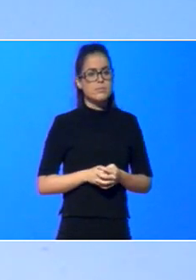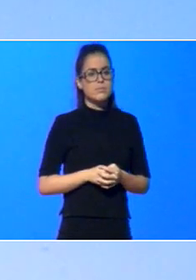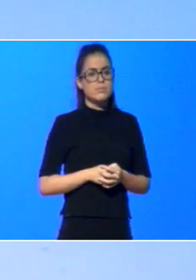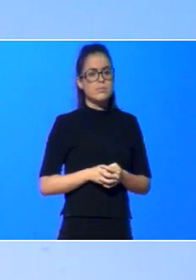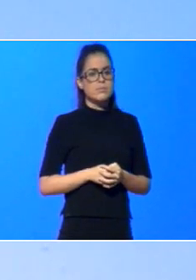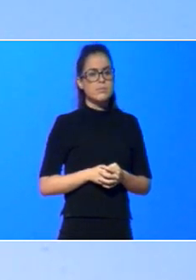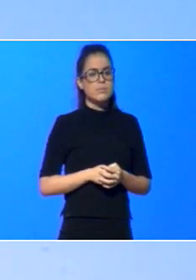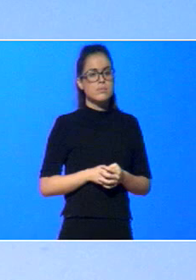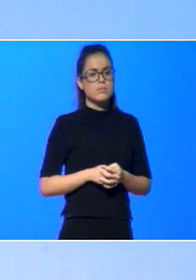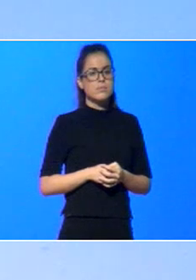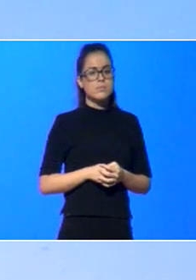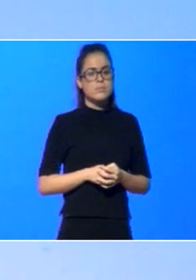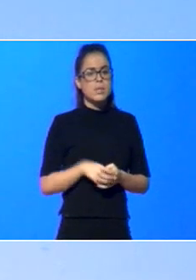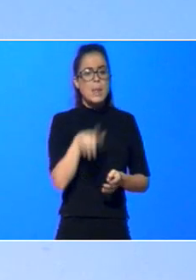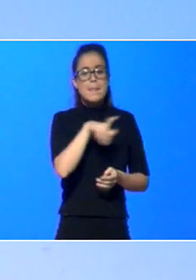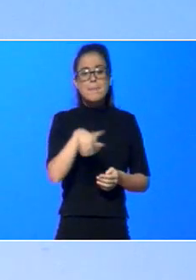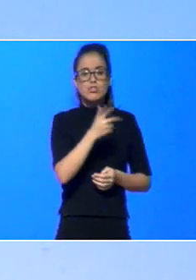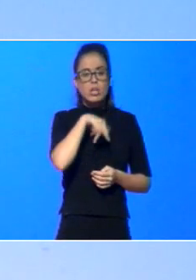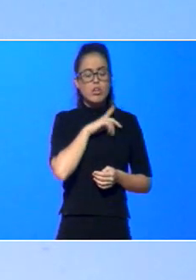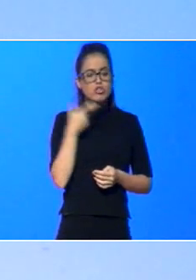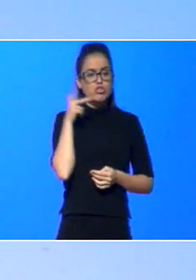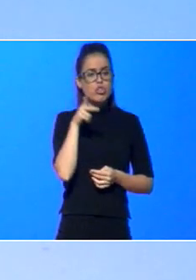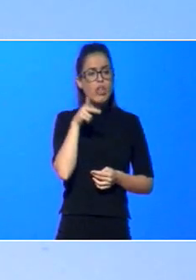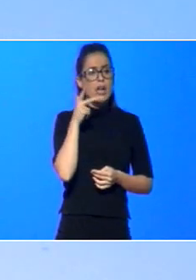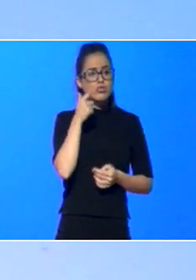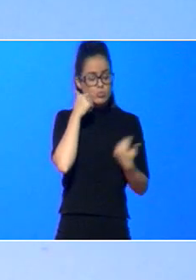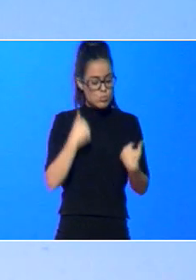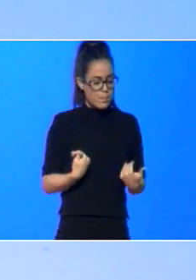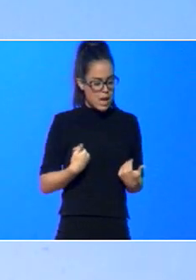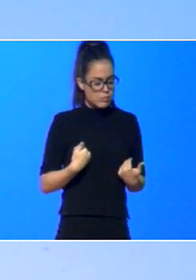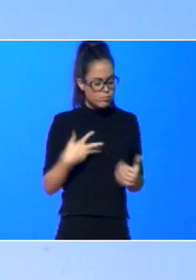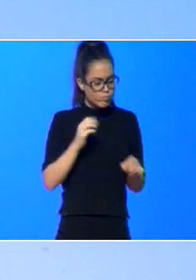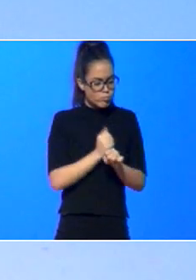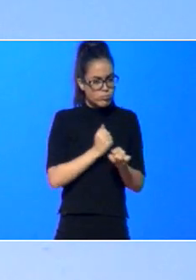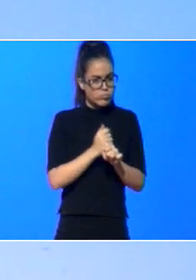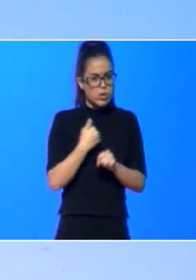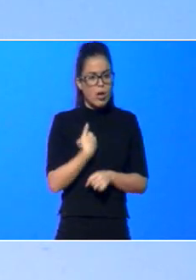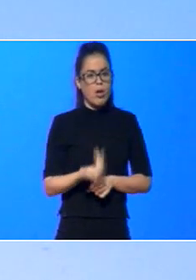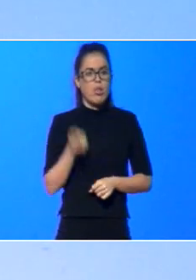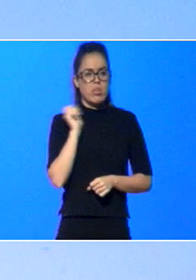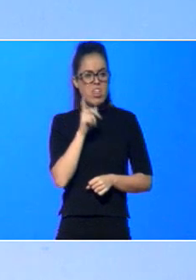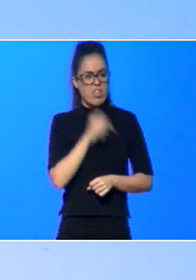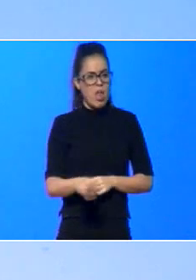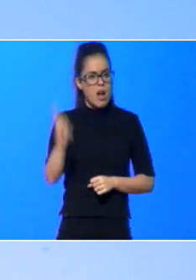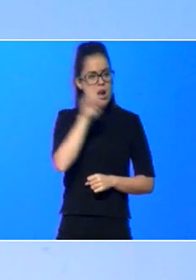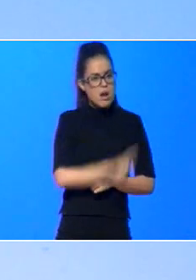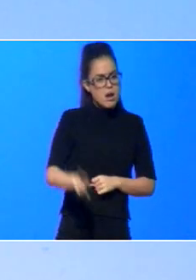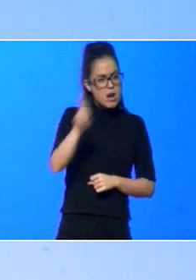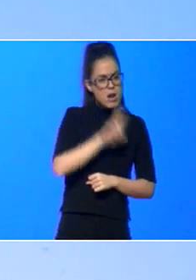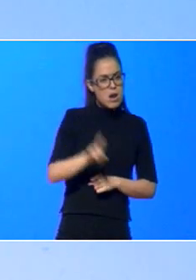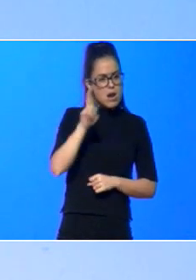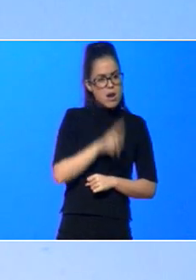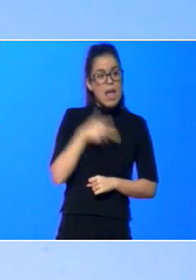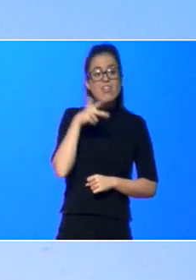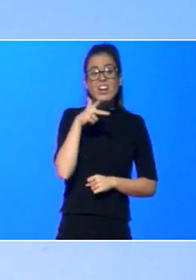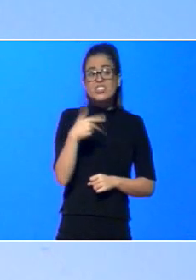los que nos dedicamos a los Derechos Humanos somos muy conscientes de esto yo lo repito y lo repito siempre que hablo de derechos